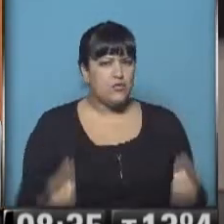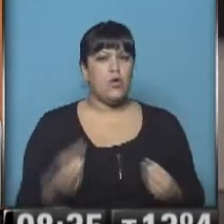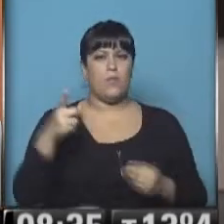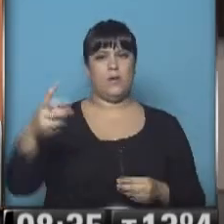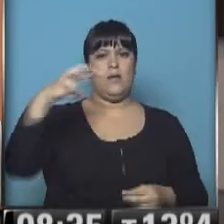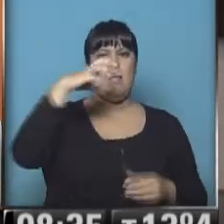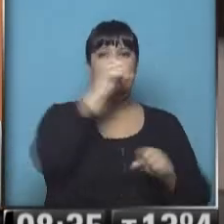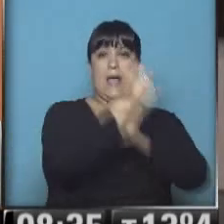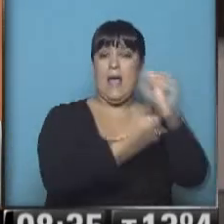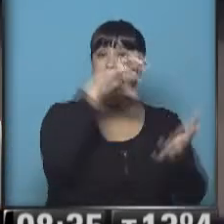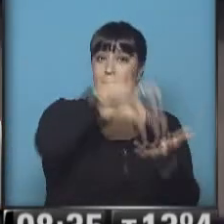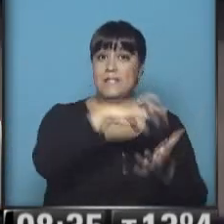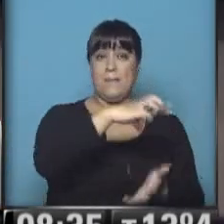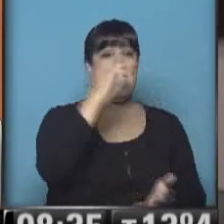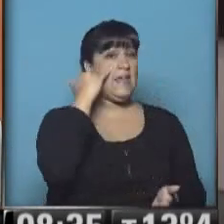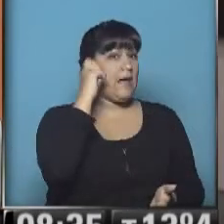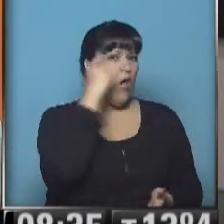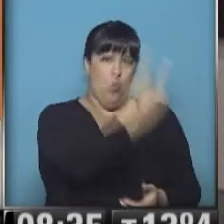solamente es uno de los tantos casos de raúl dellatorre gracias